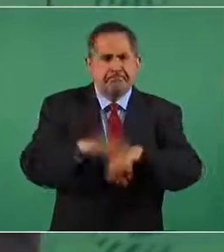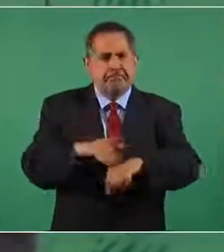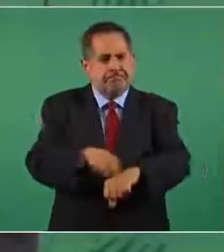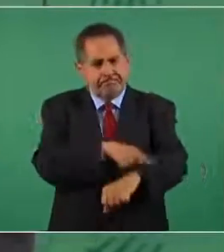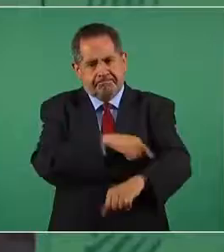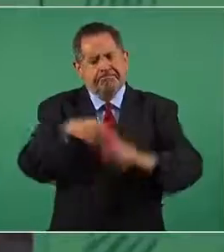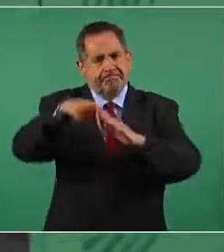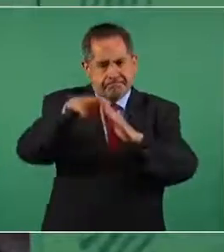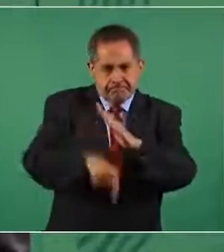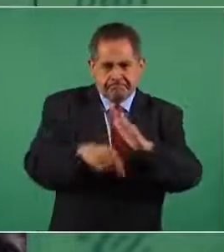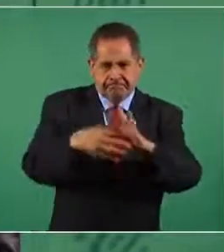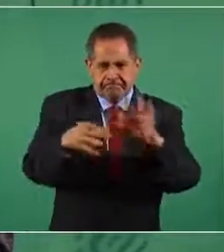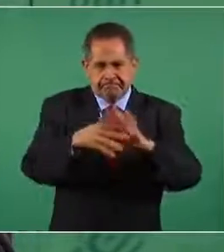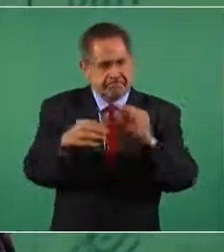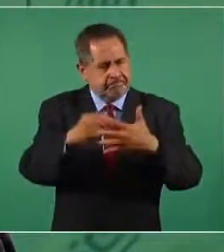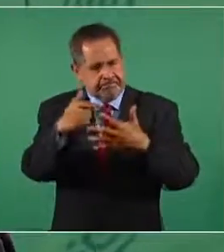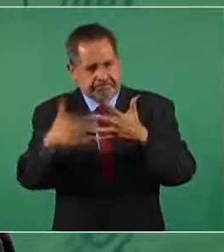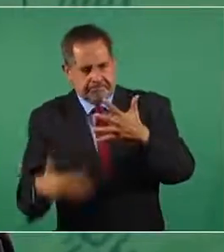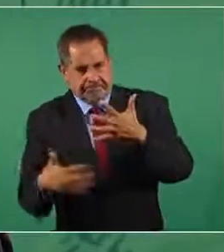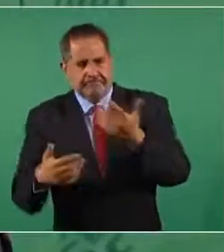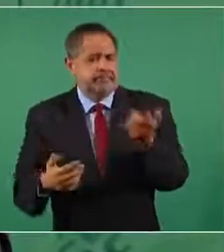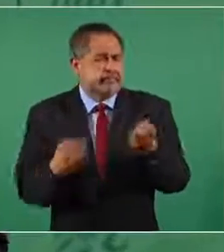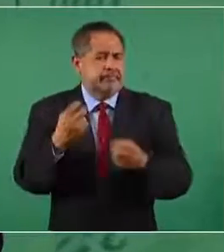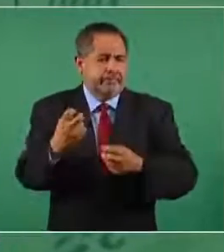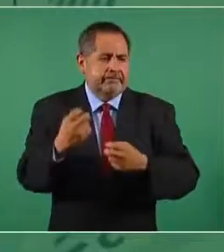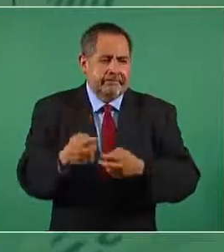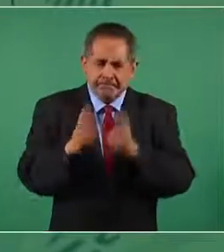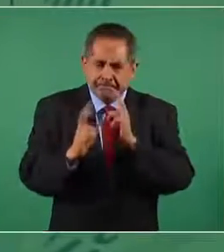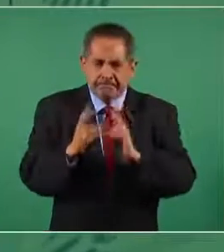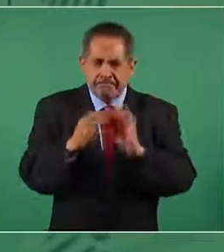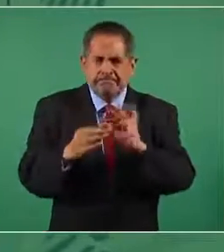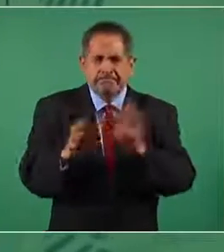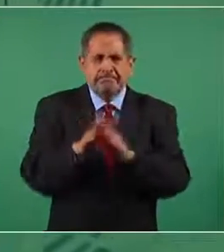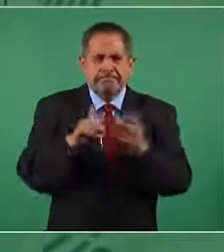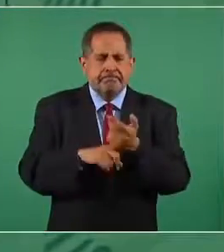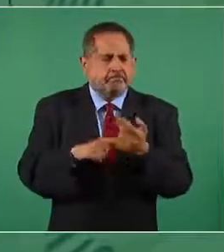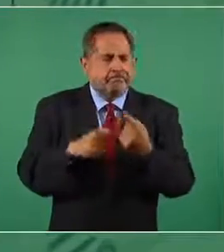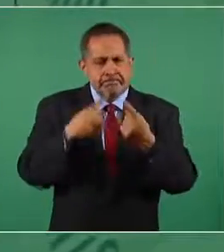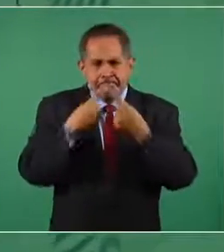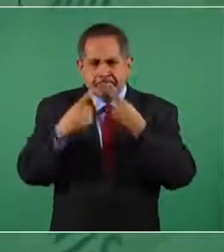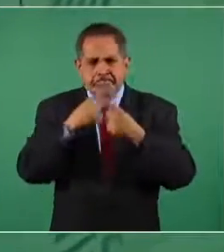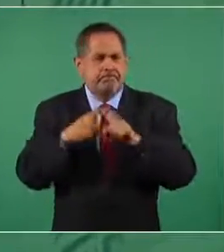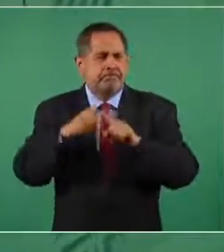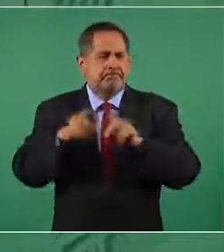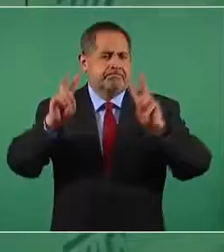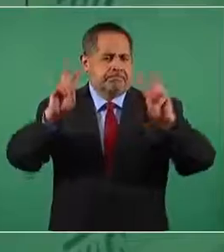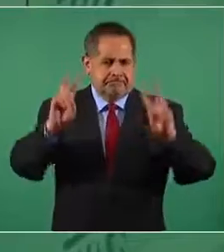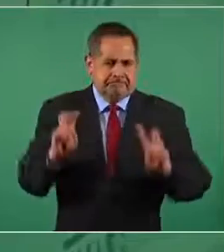donde ya se van a ver los asuntos